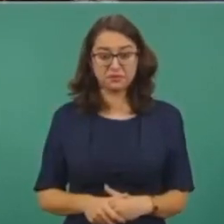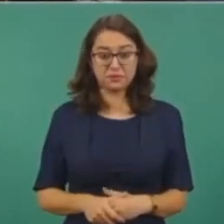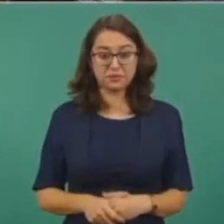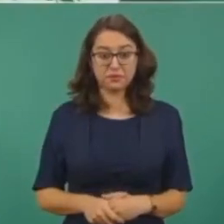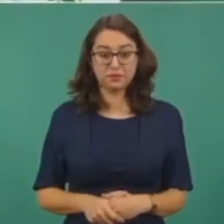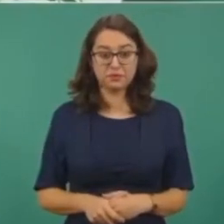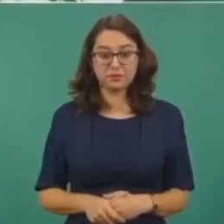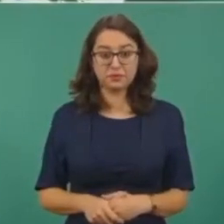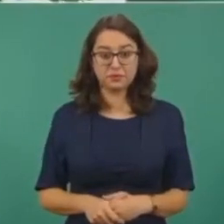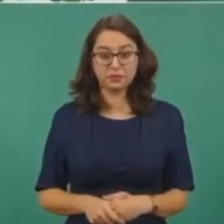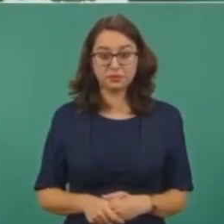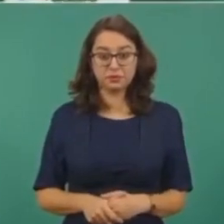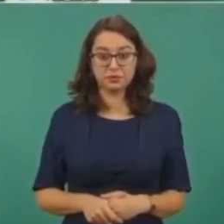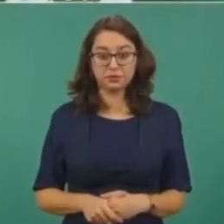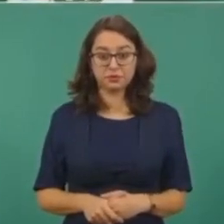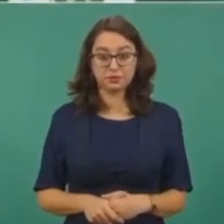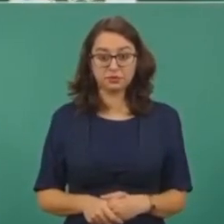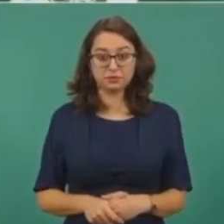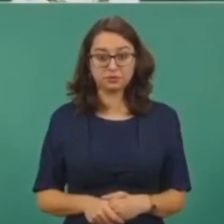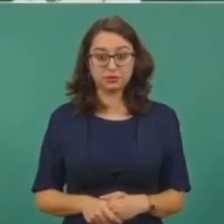Entonces, no sé por qué